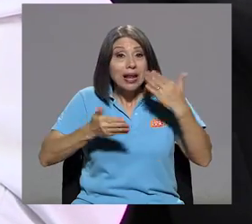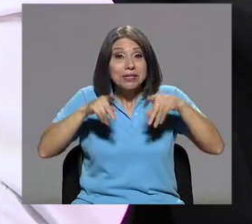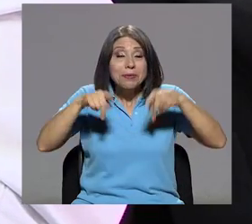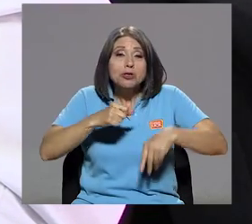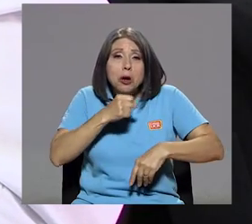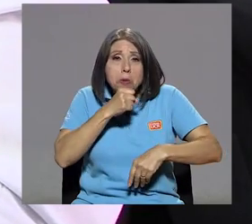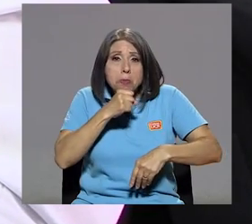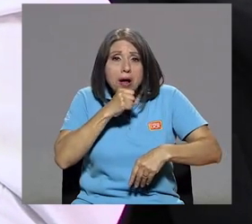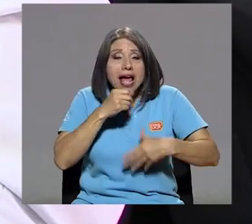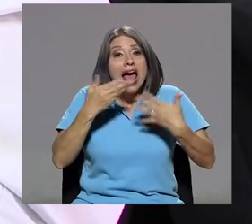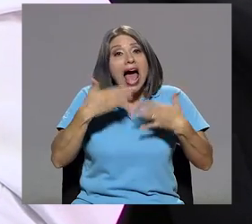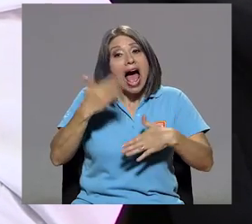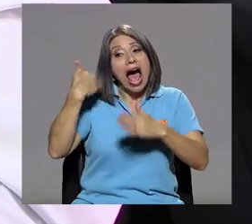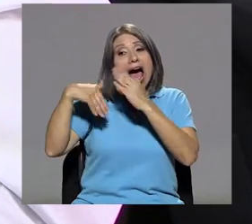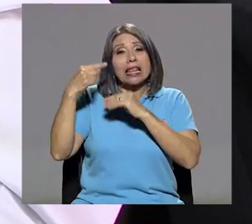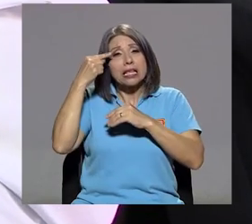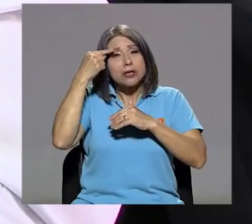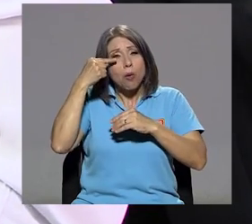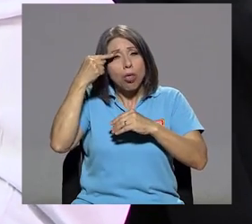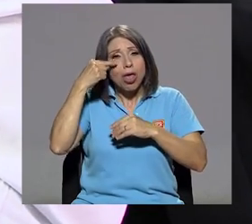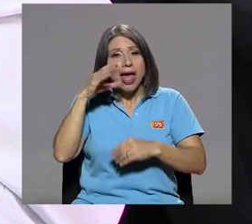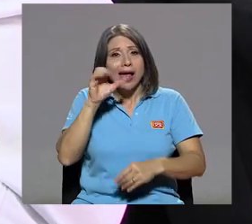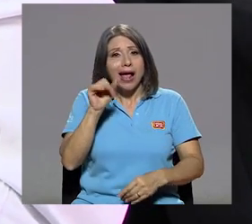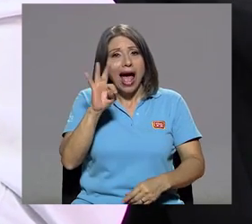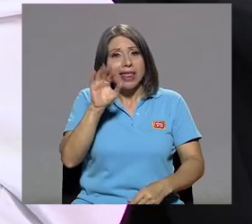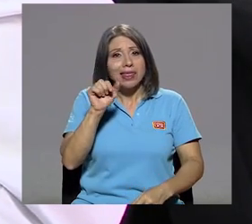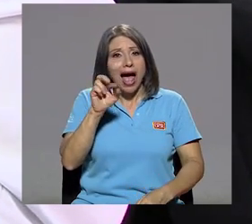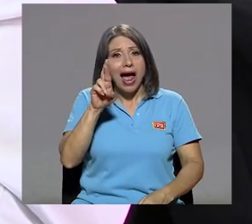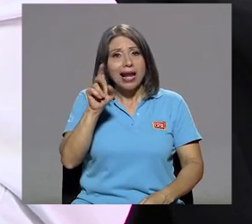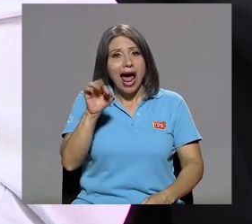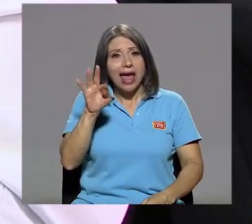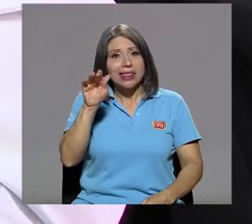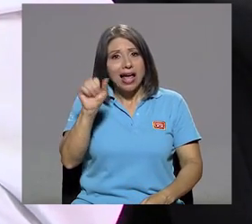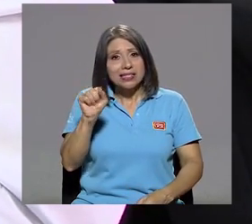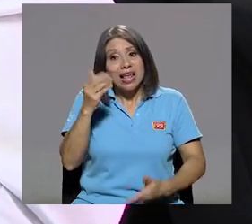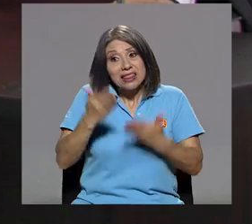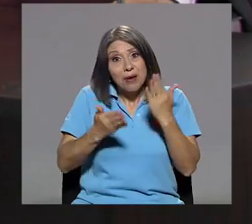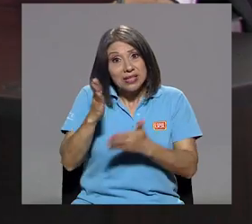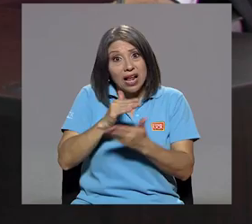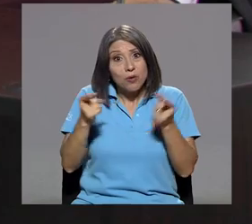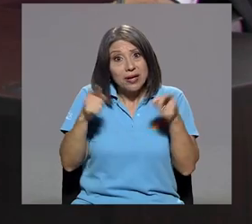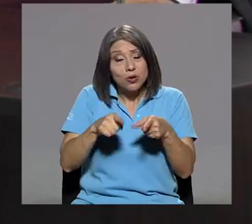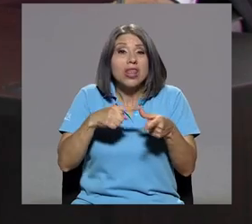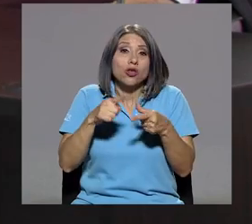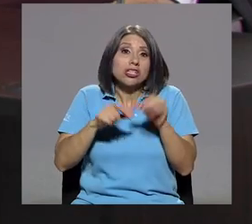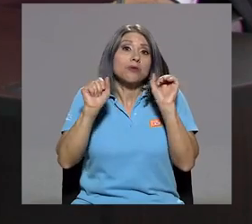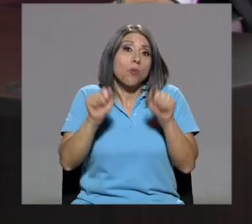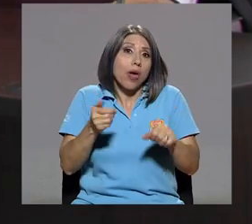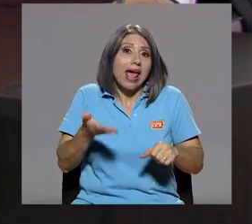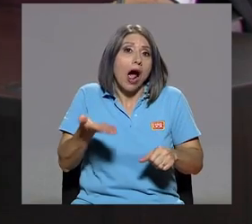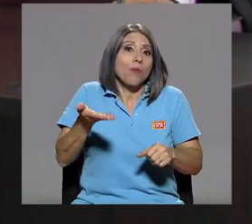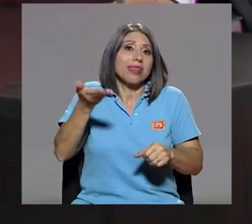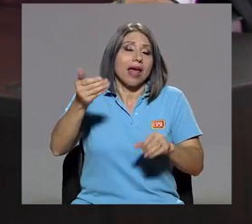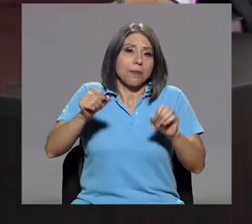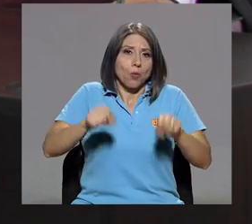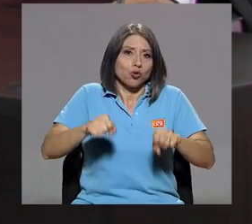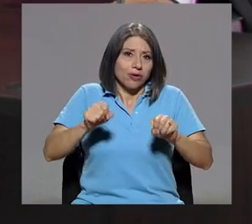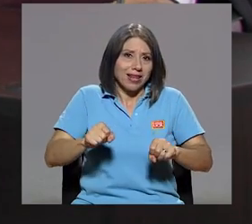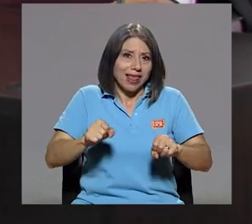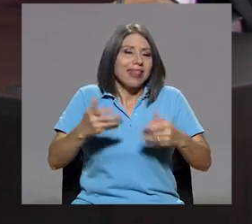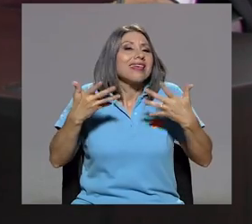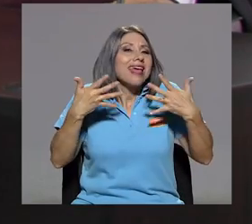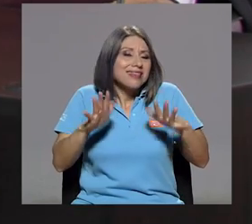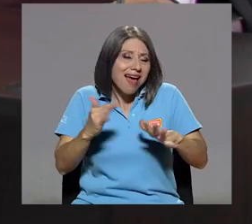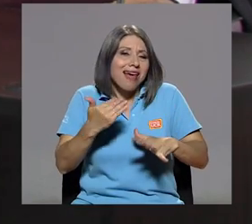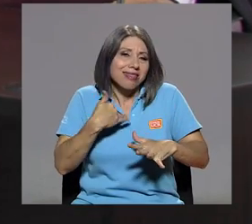se le quitaron sus cataratas, entonces hay una manipulación sobre el tejido ocular, pues ahí podría aumentar un poquito la posibilidad, que ya de por sí la tiene